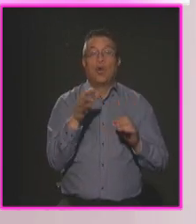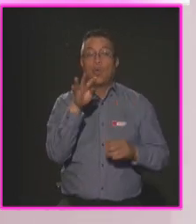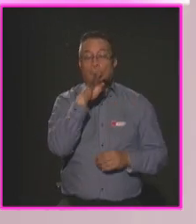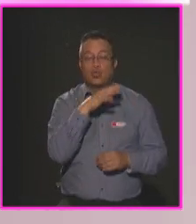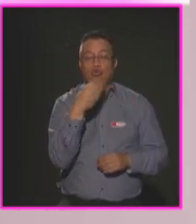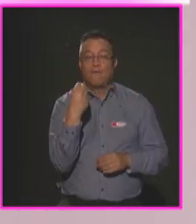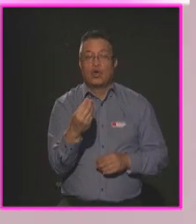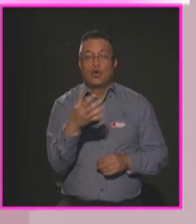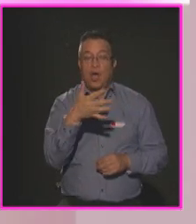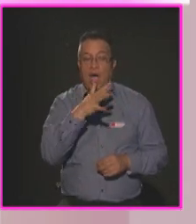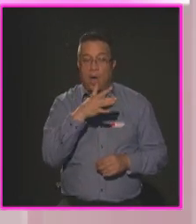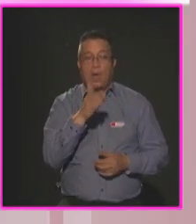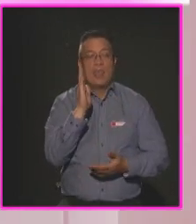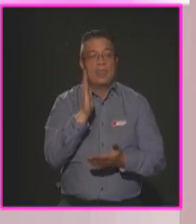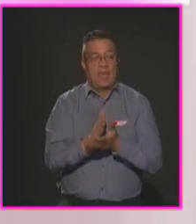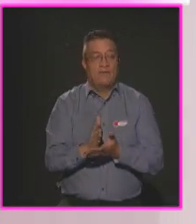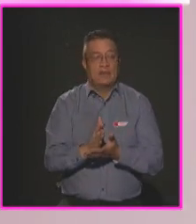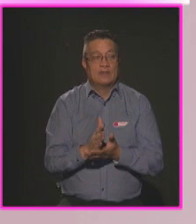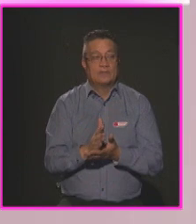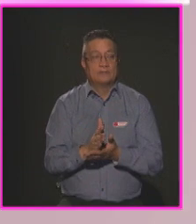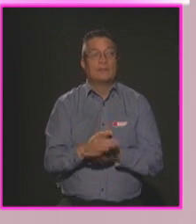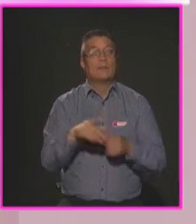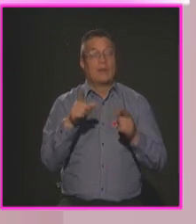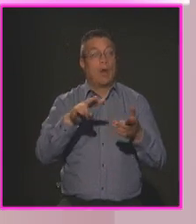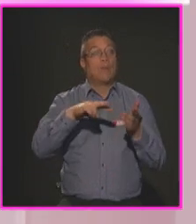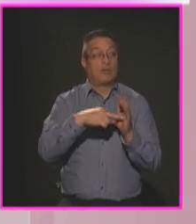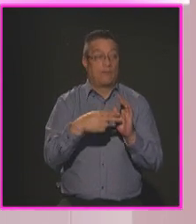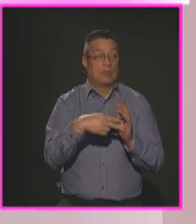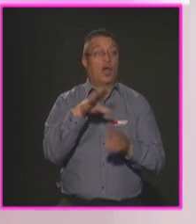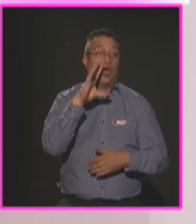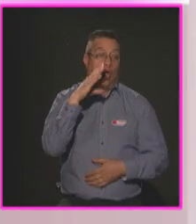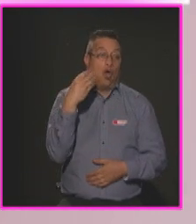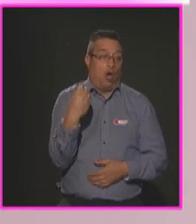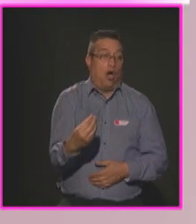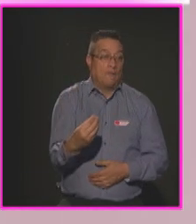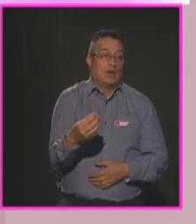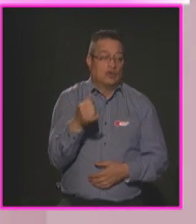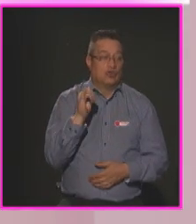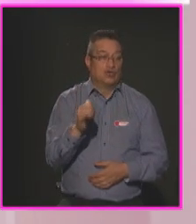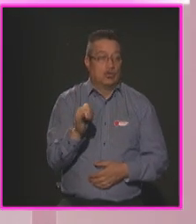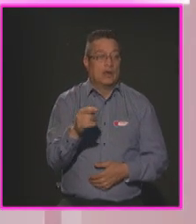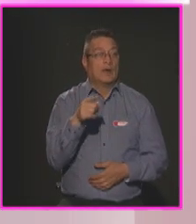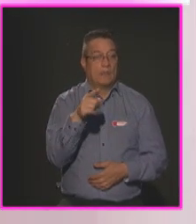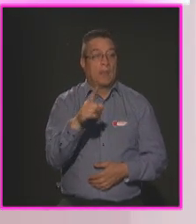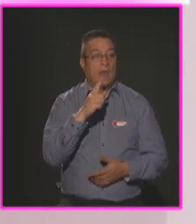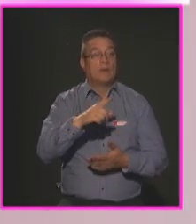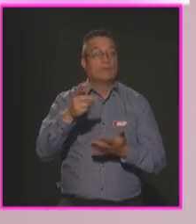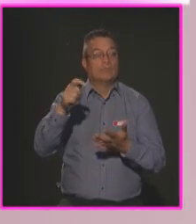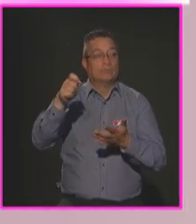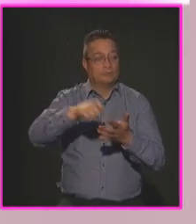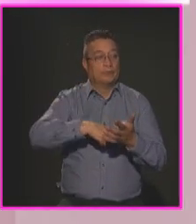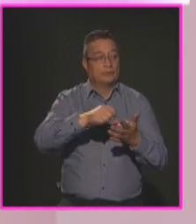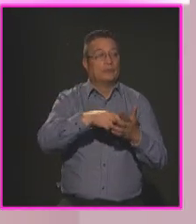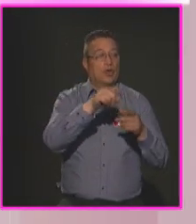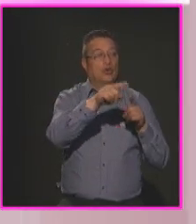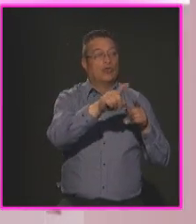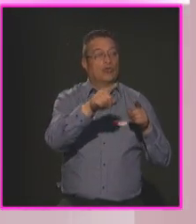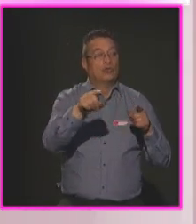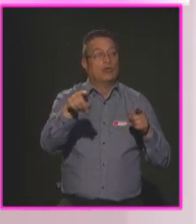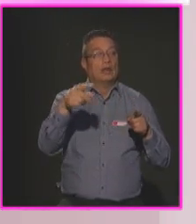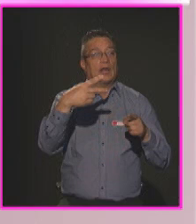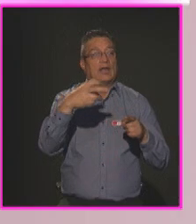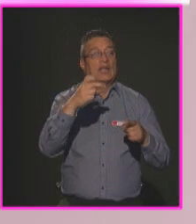hídrica, se debería exigir. ¿Ya? Conflictos, obviamente, contratación de hidrólogos, esto es importante.